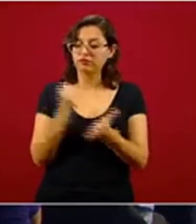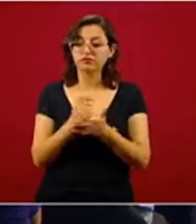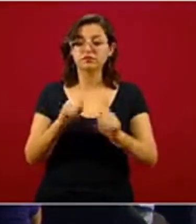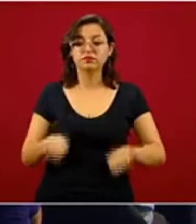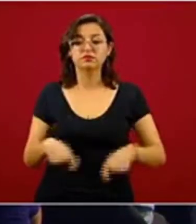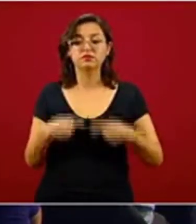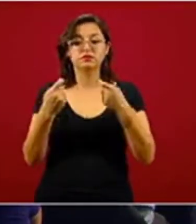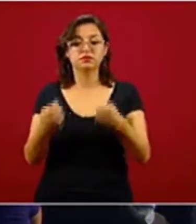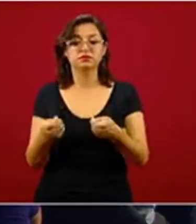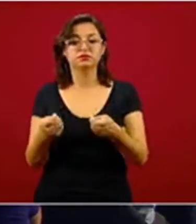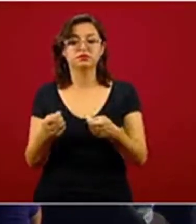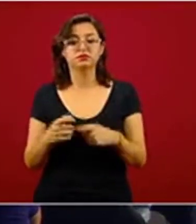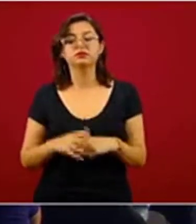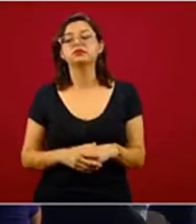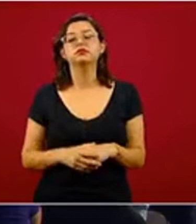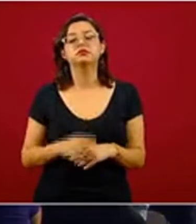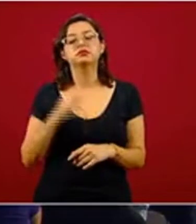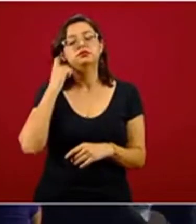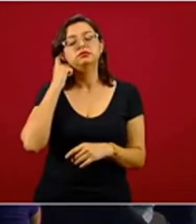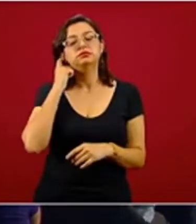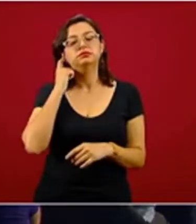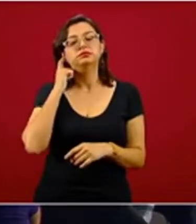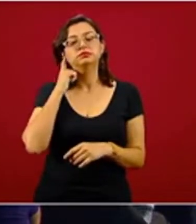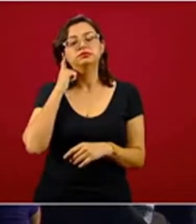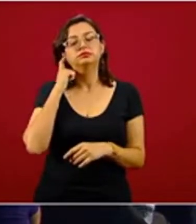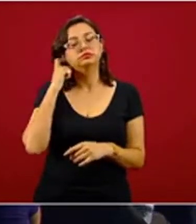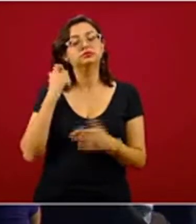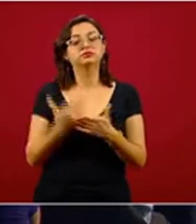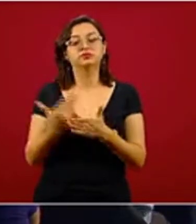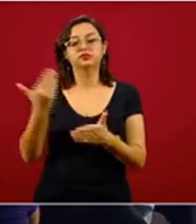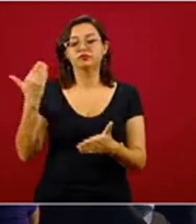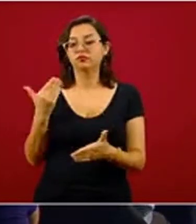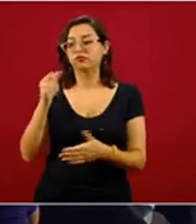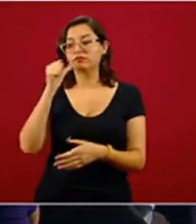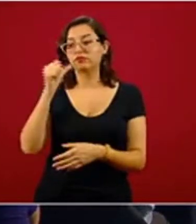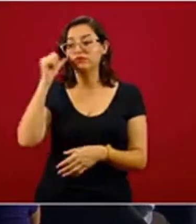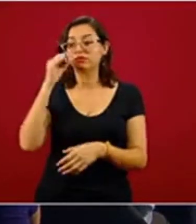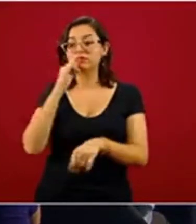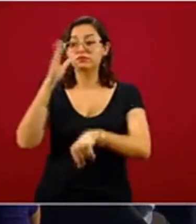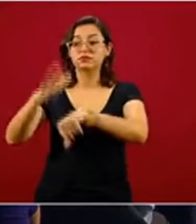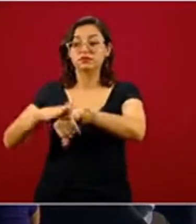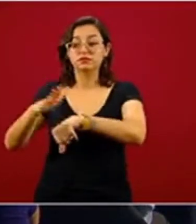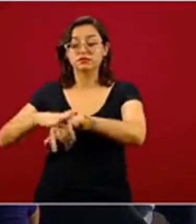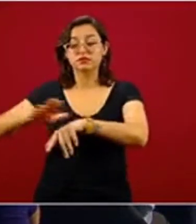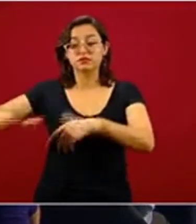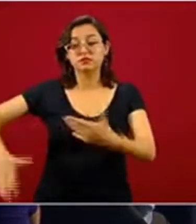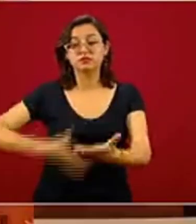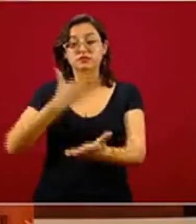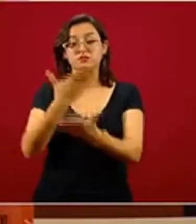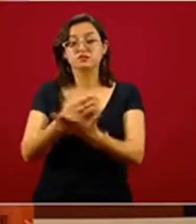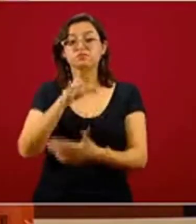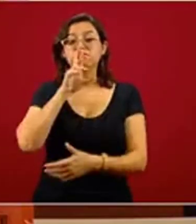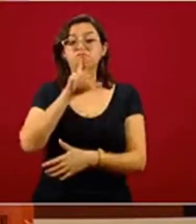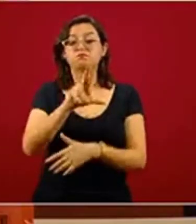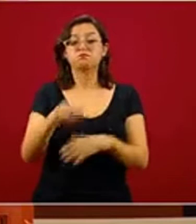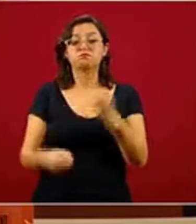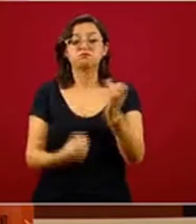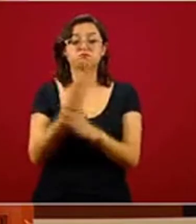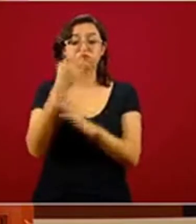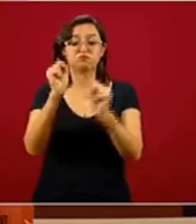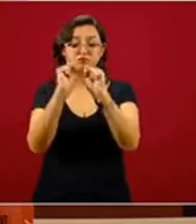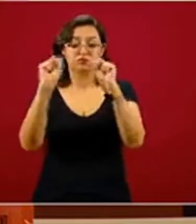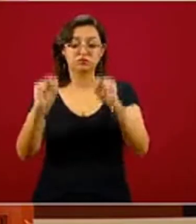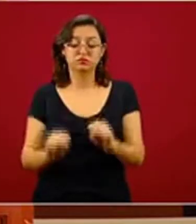está implementando, ayer se les presentó el nuevo sistema de notificación de sus resultados para que entonces en este nuevo